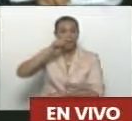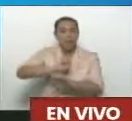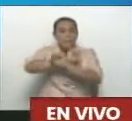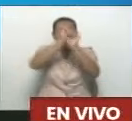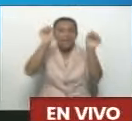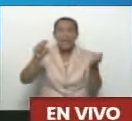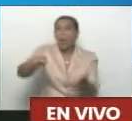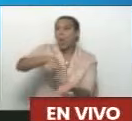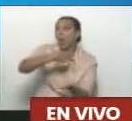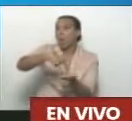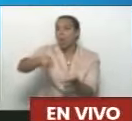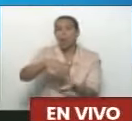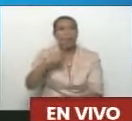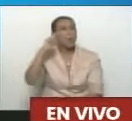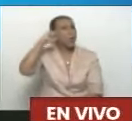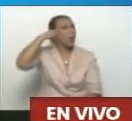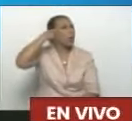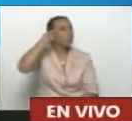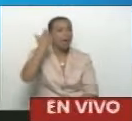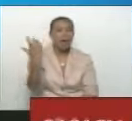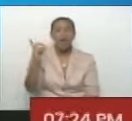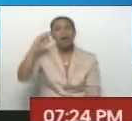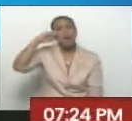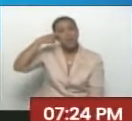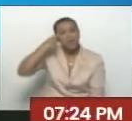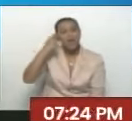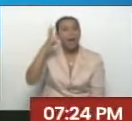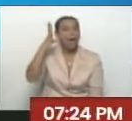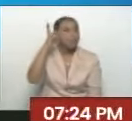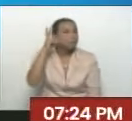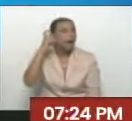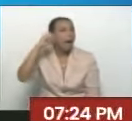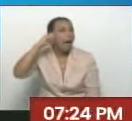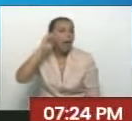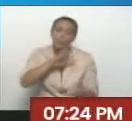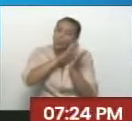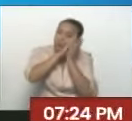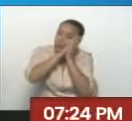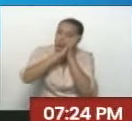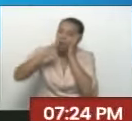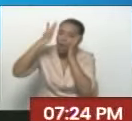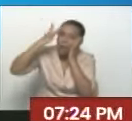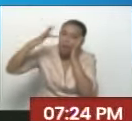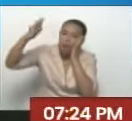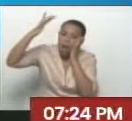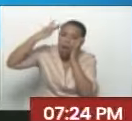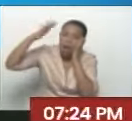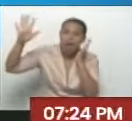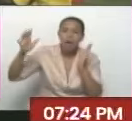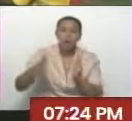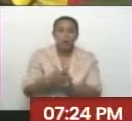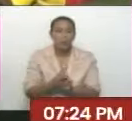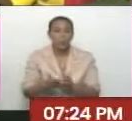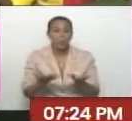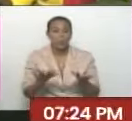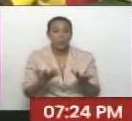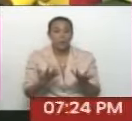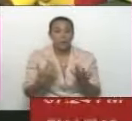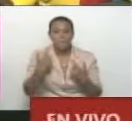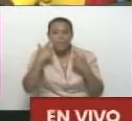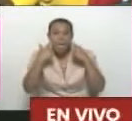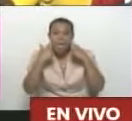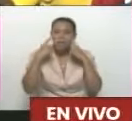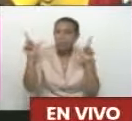mañana cantando, porque debe ser que soñé con eso. Y entonces, Ernesto, tuve eso, domingo, y viendo